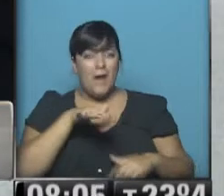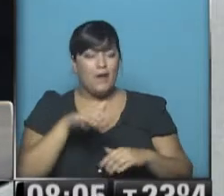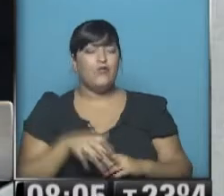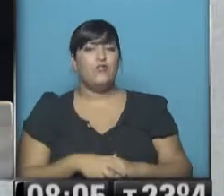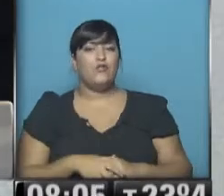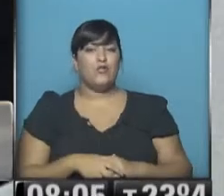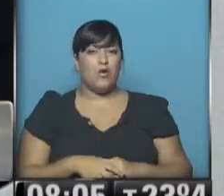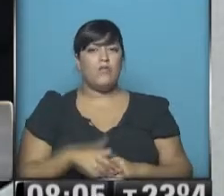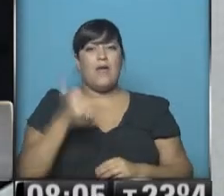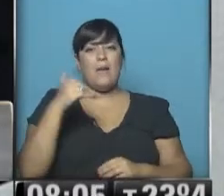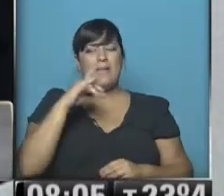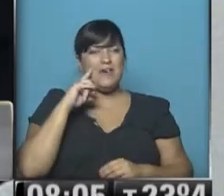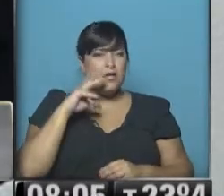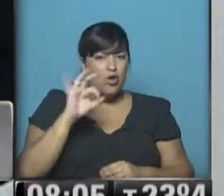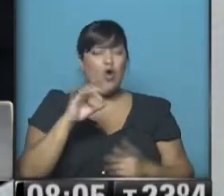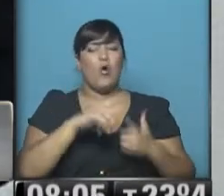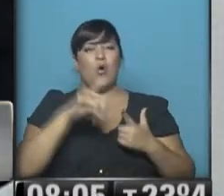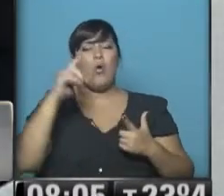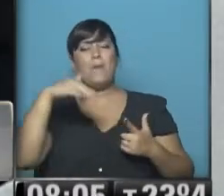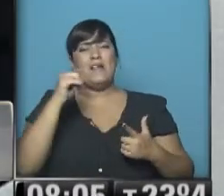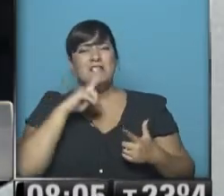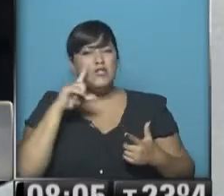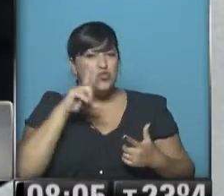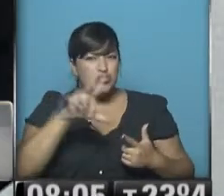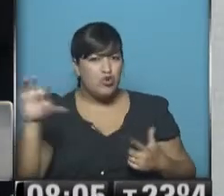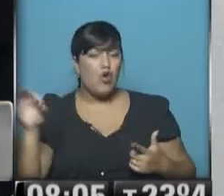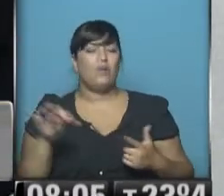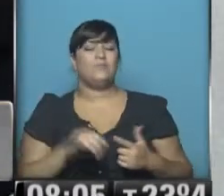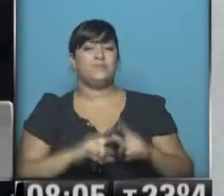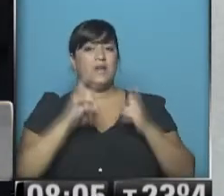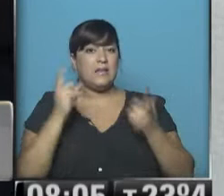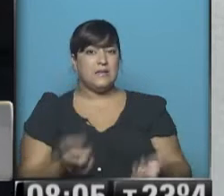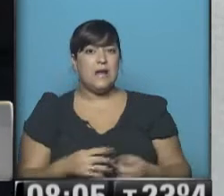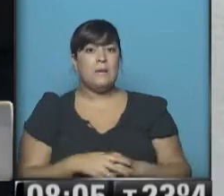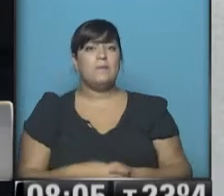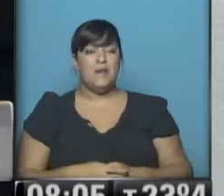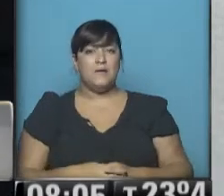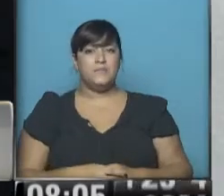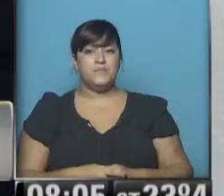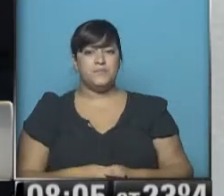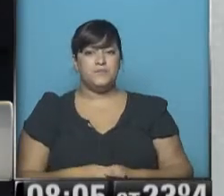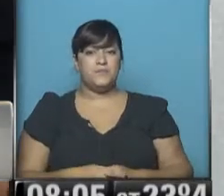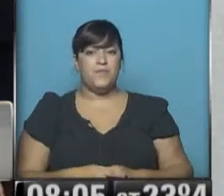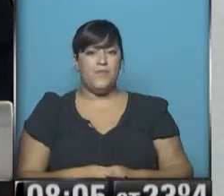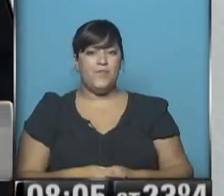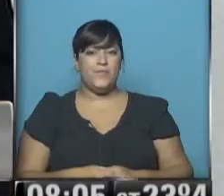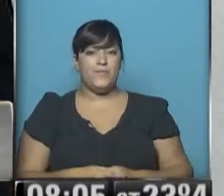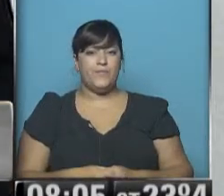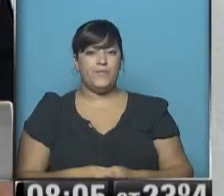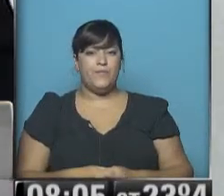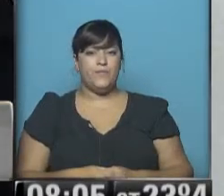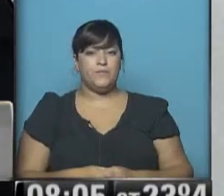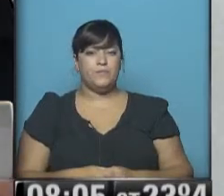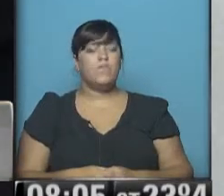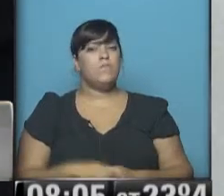florentino ameghino el martillo entre otros y a su vez obviamente esto implica un impacto